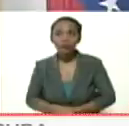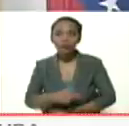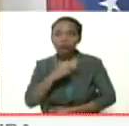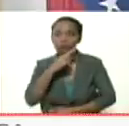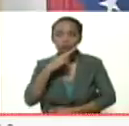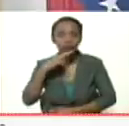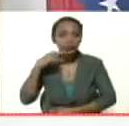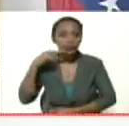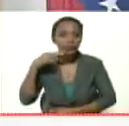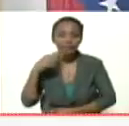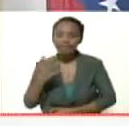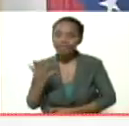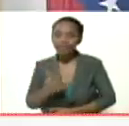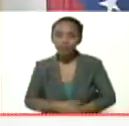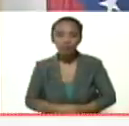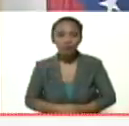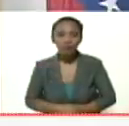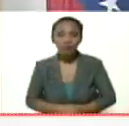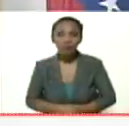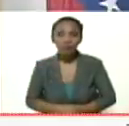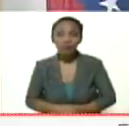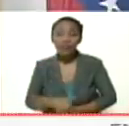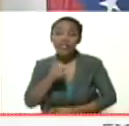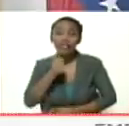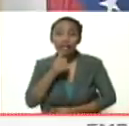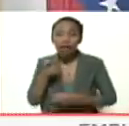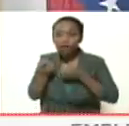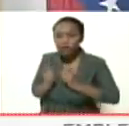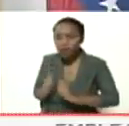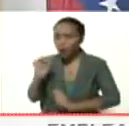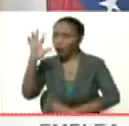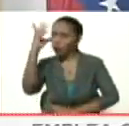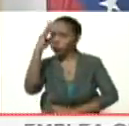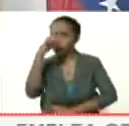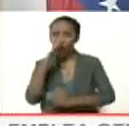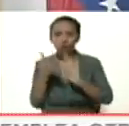Sabroso, pues. Hay quienes han tratado de burlar de esto.